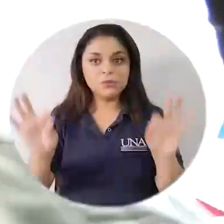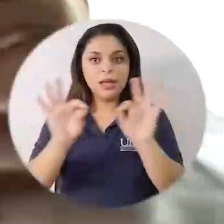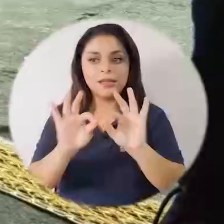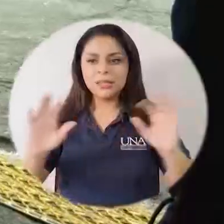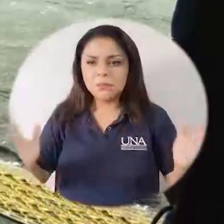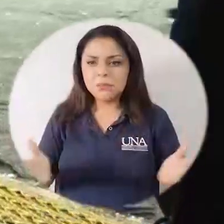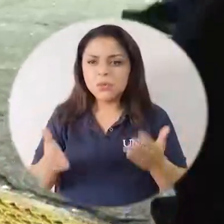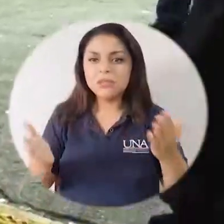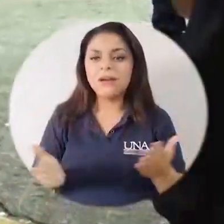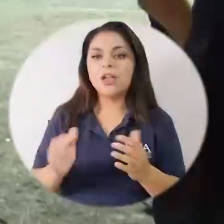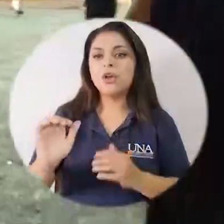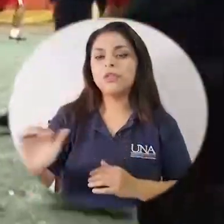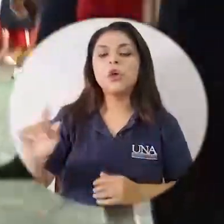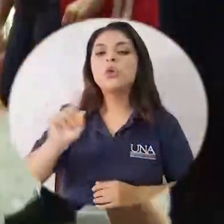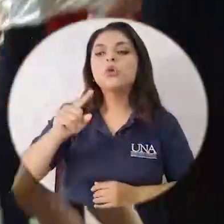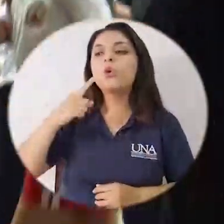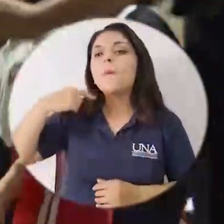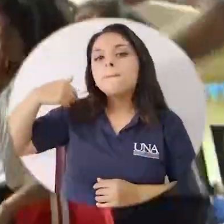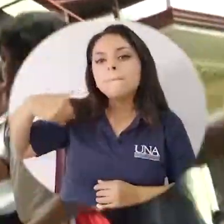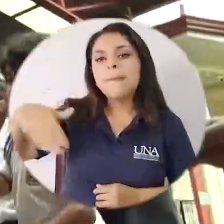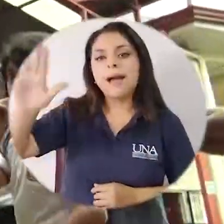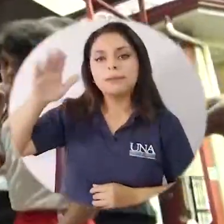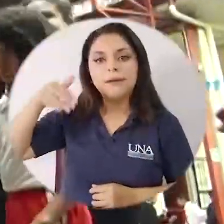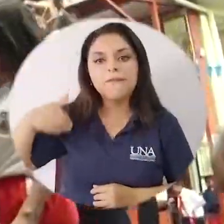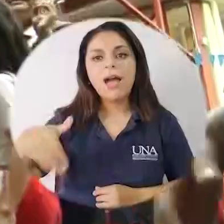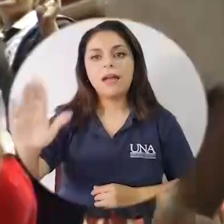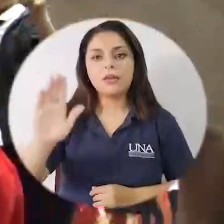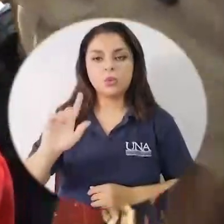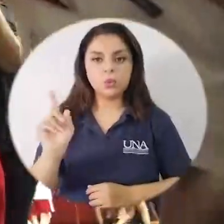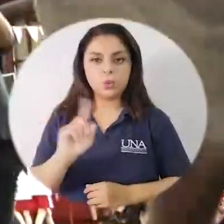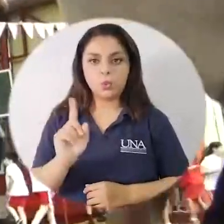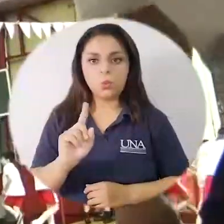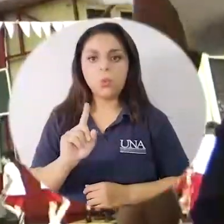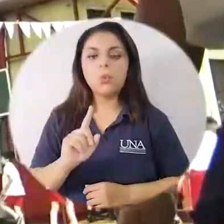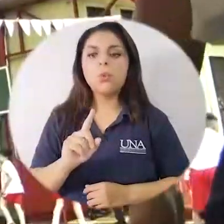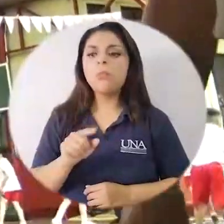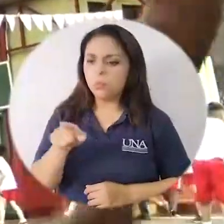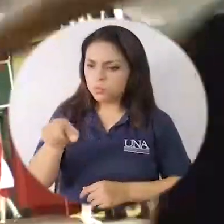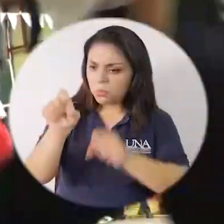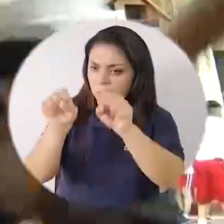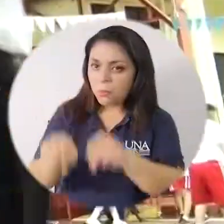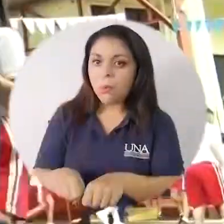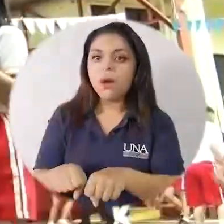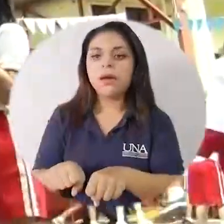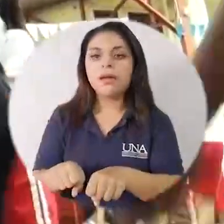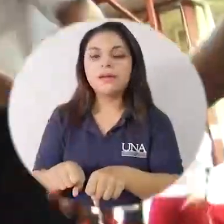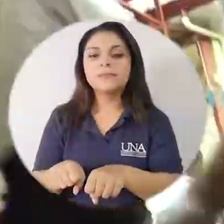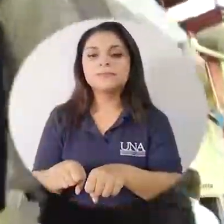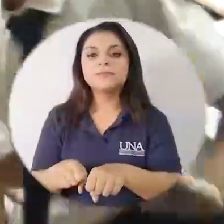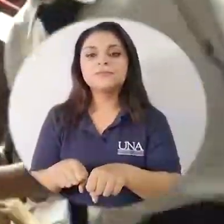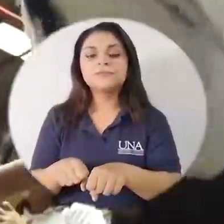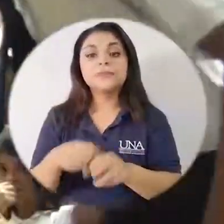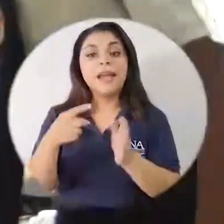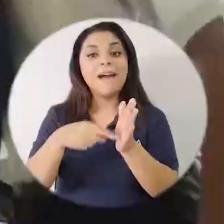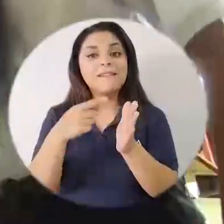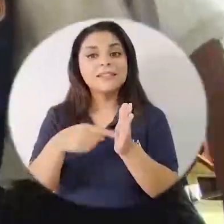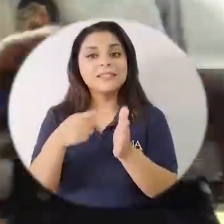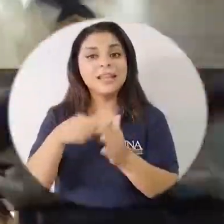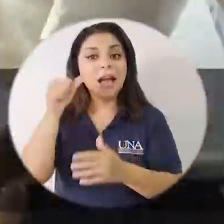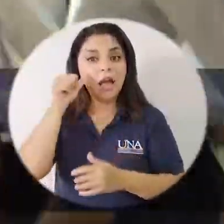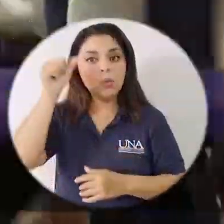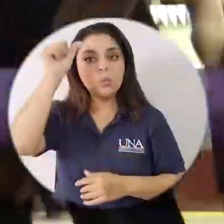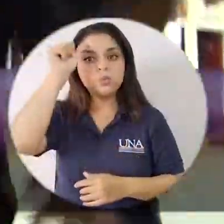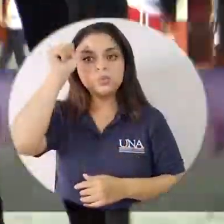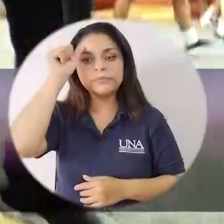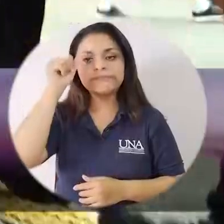eso es súper importante. Motivar a los chiquitos no es solo como vaya, juegue, es Sí. Vea, usted es capaz, porque a veces tal